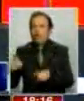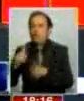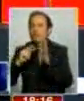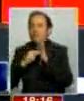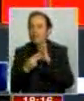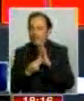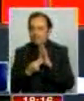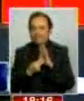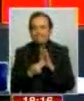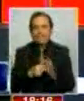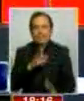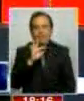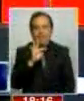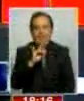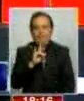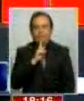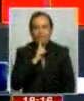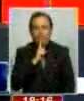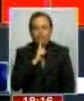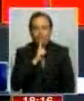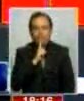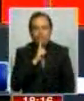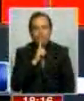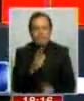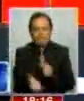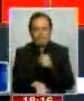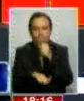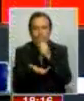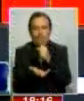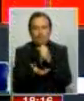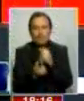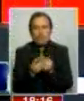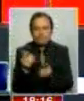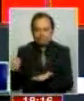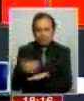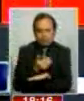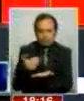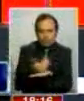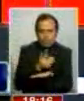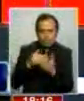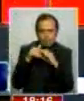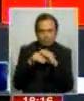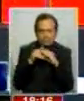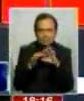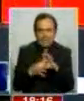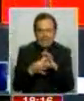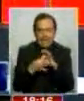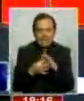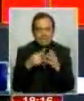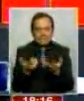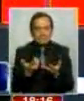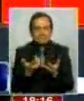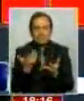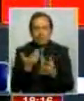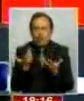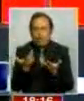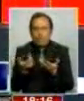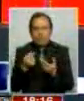revista Economist planteaba de que estaría bien cerrar las fugas,